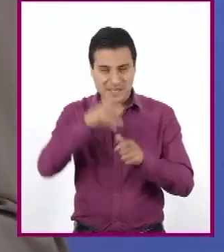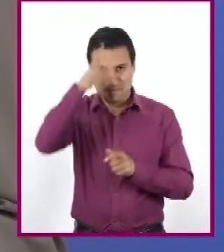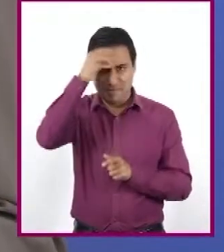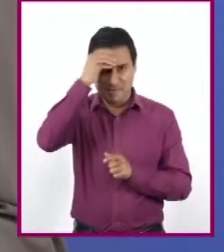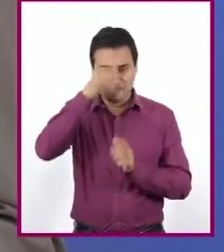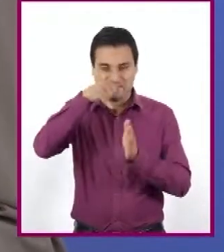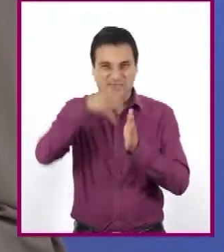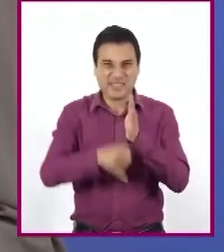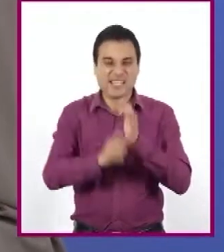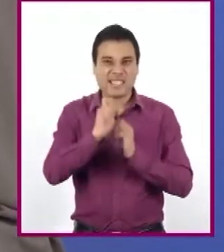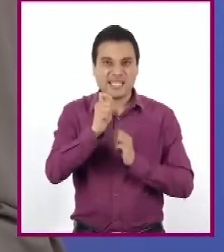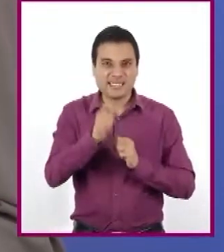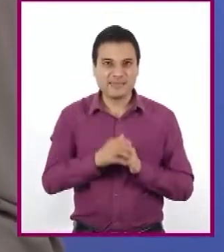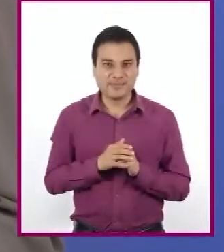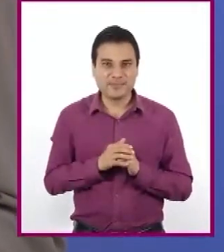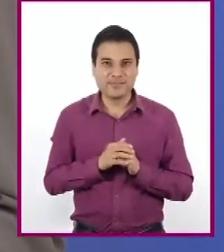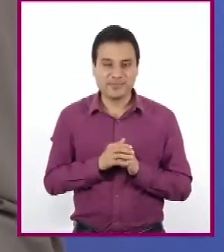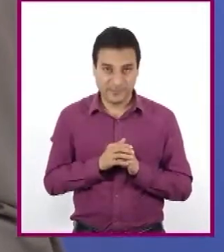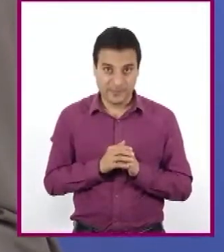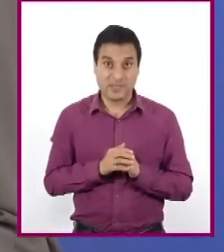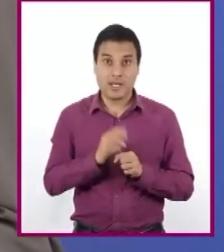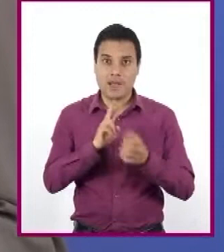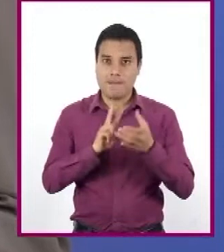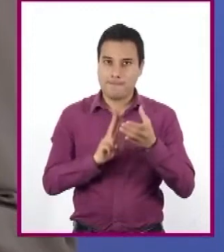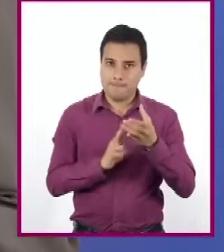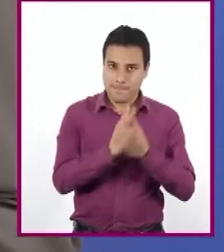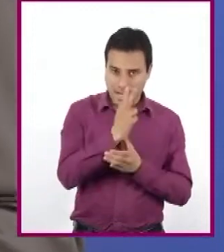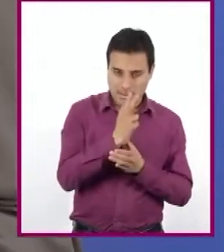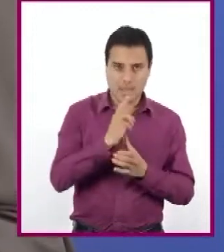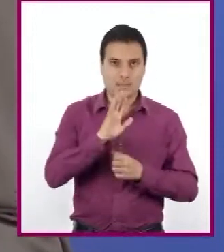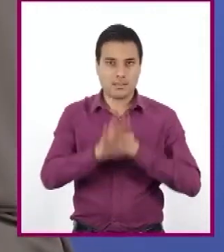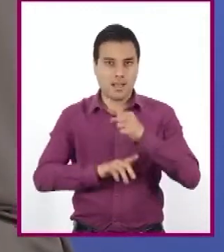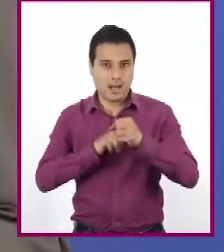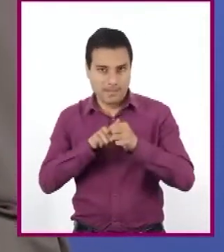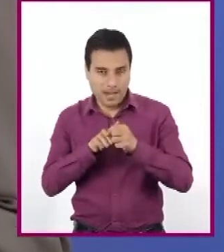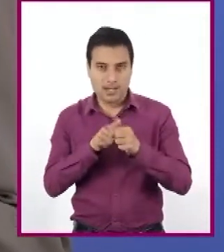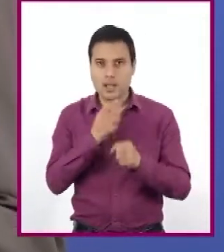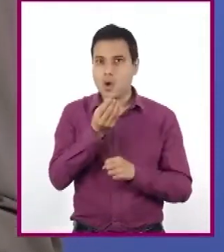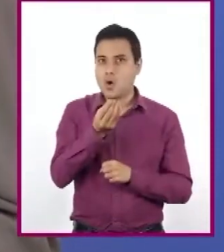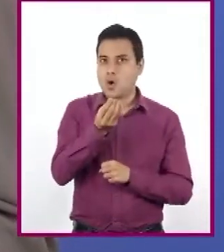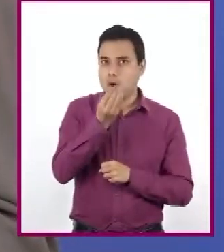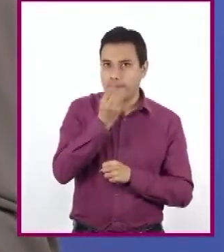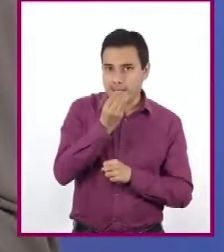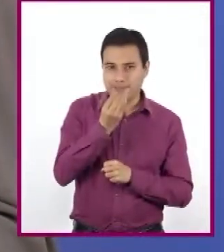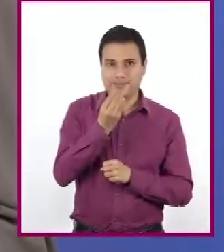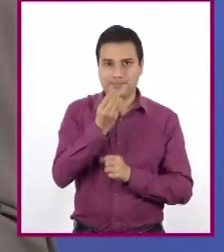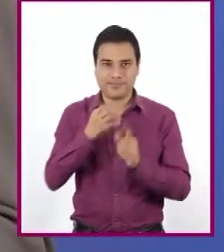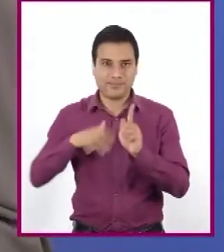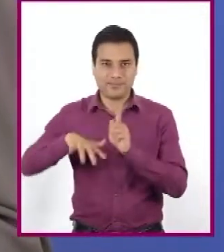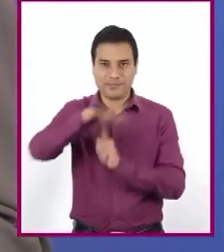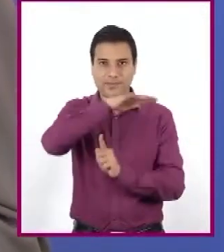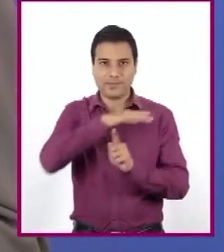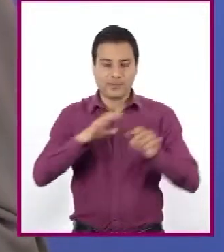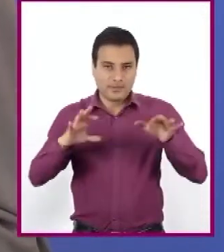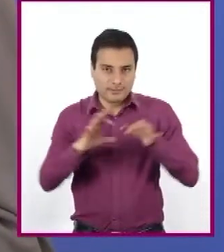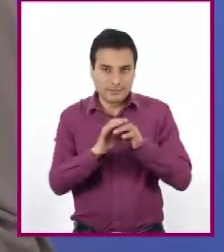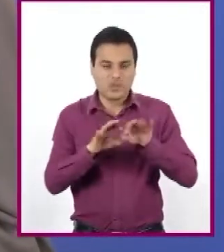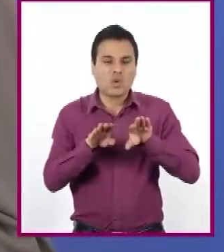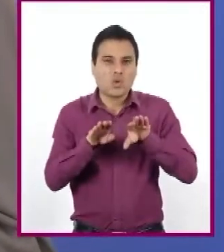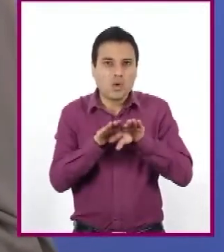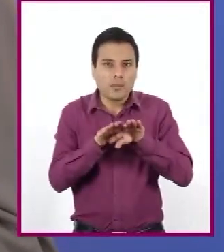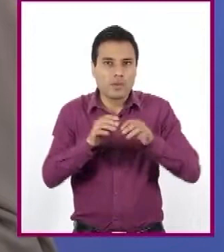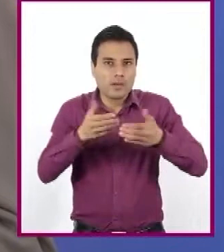la diversidad de formas de nutrición, relación con el medio y reproducción, e identifica que son resultados de la